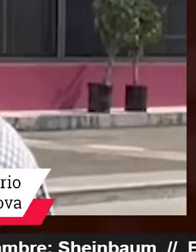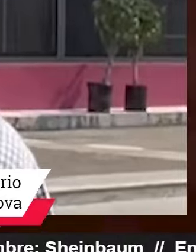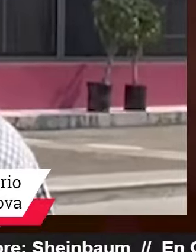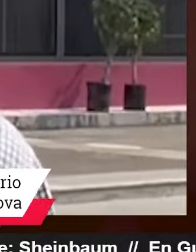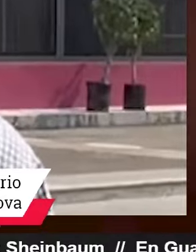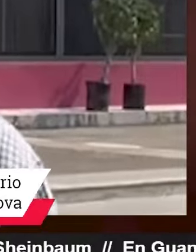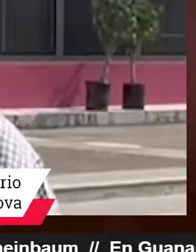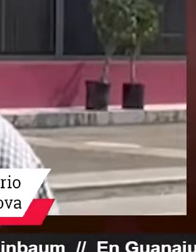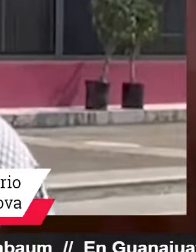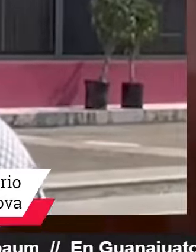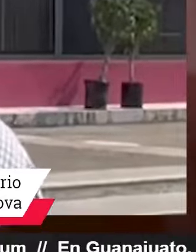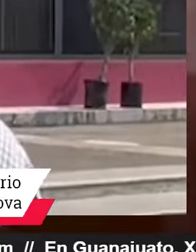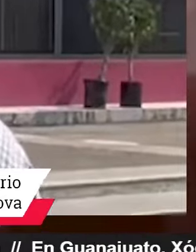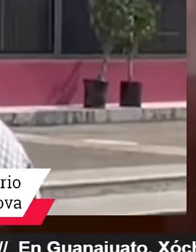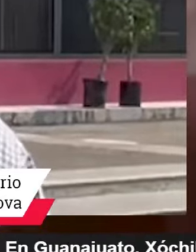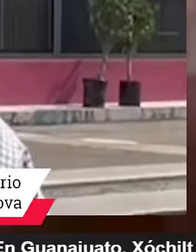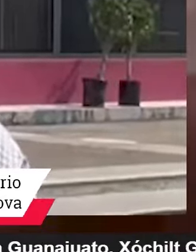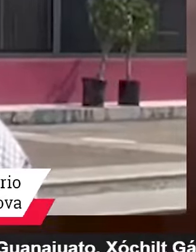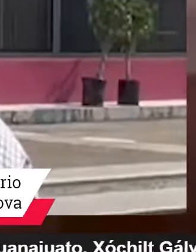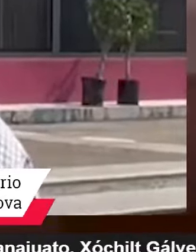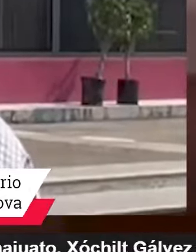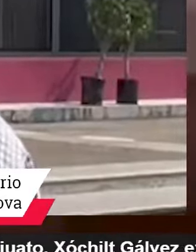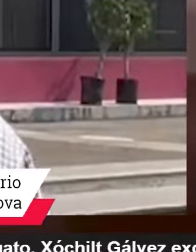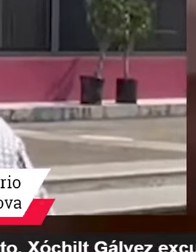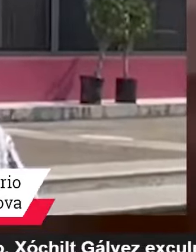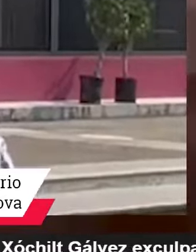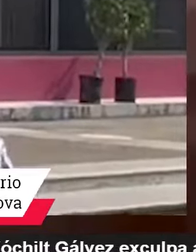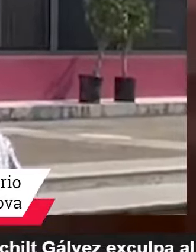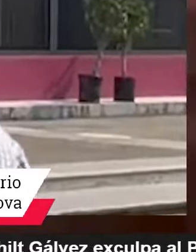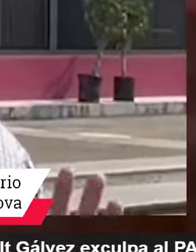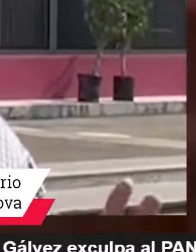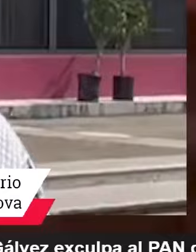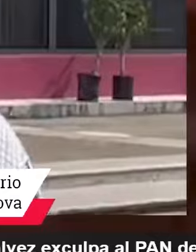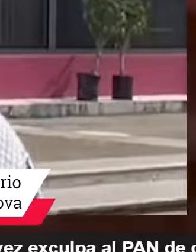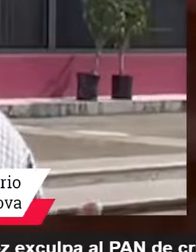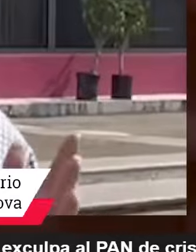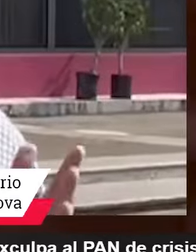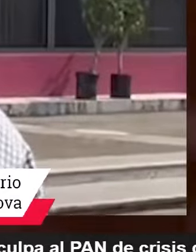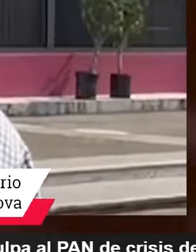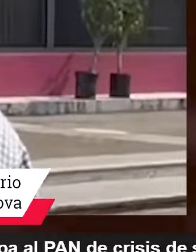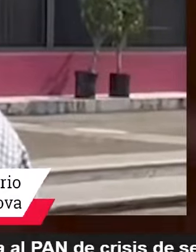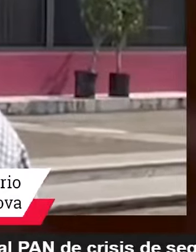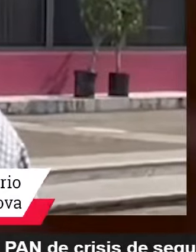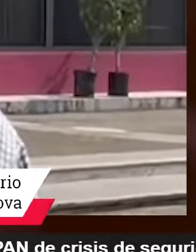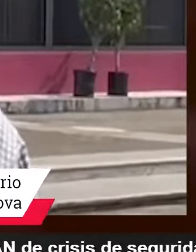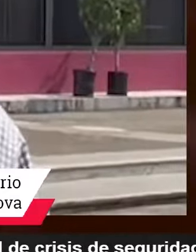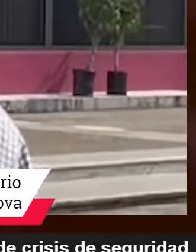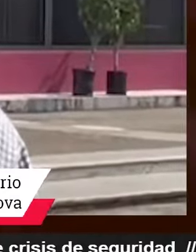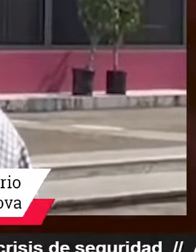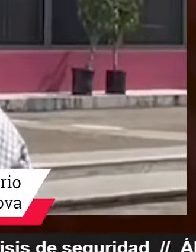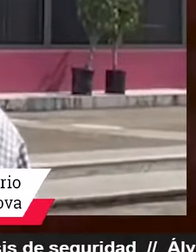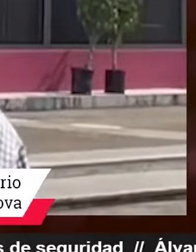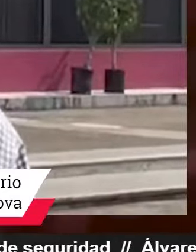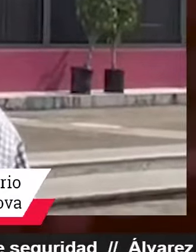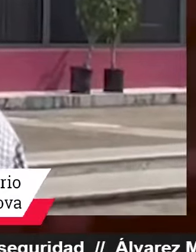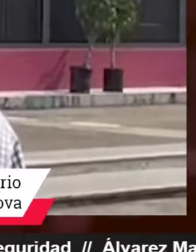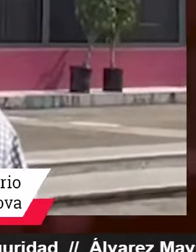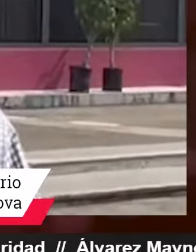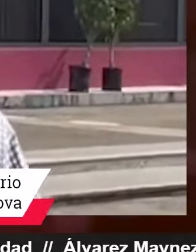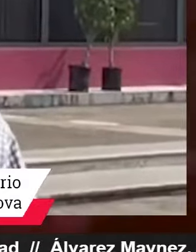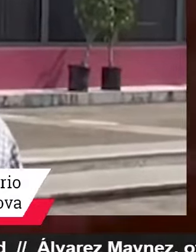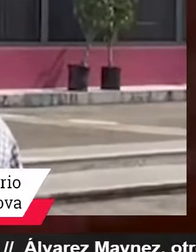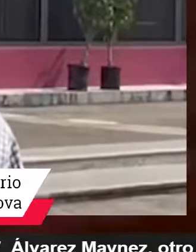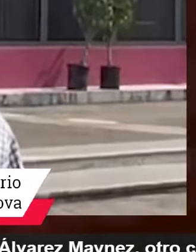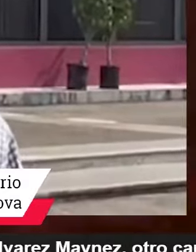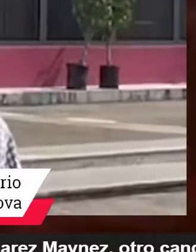2018 por observación electoral sobre prácticas de compra y coacción del voto y uso político electoral de los programas